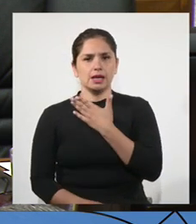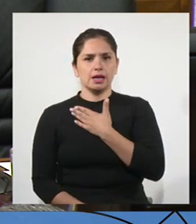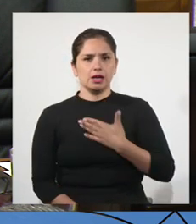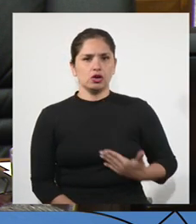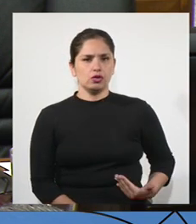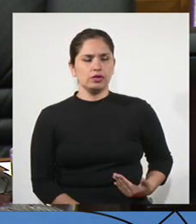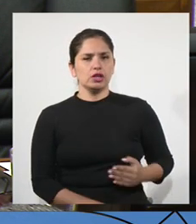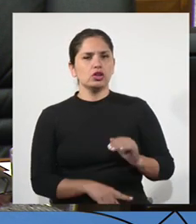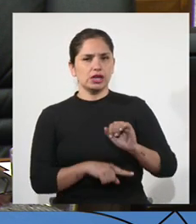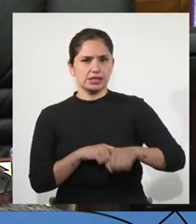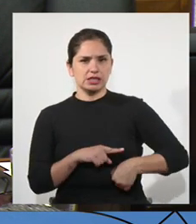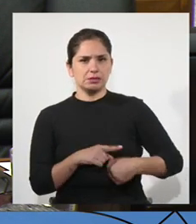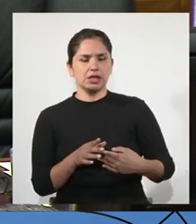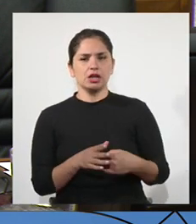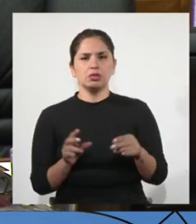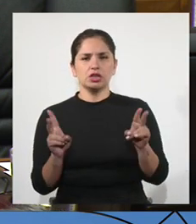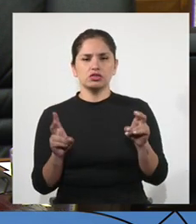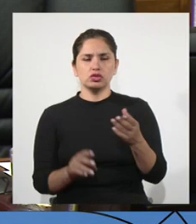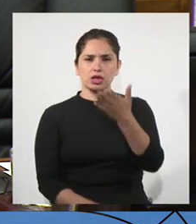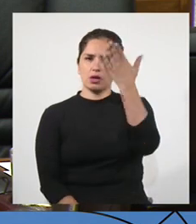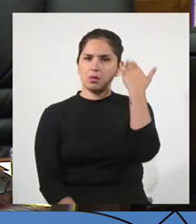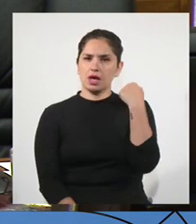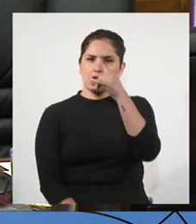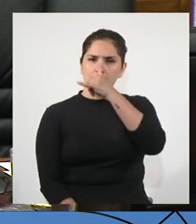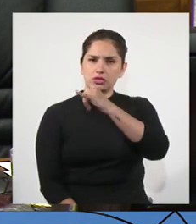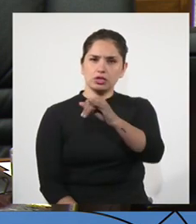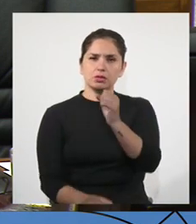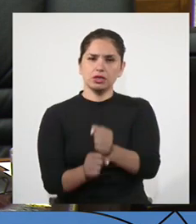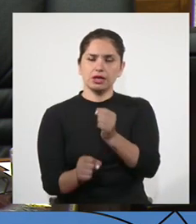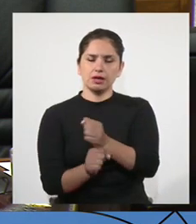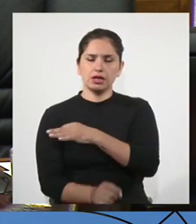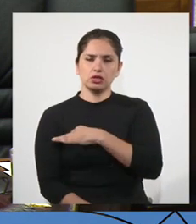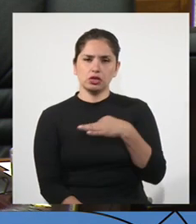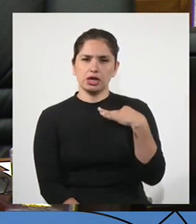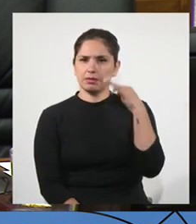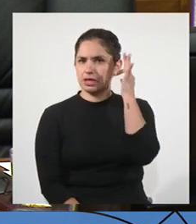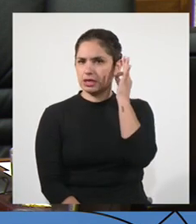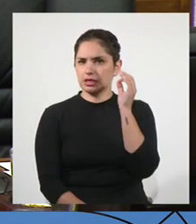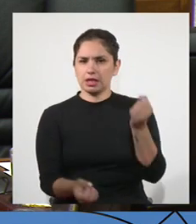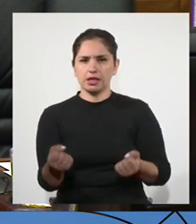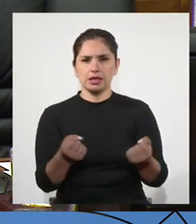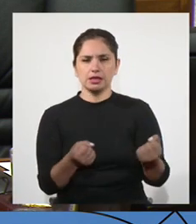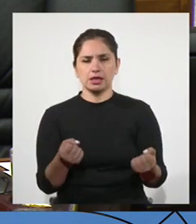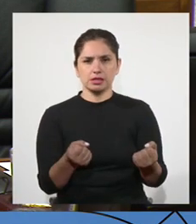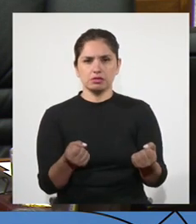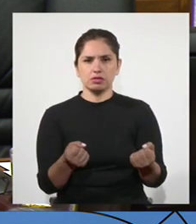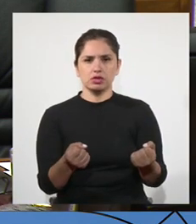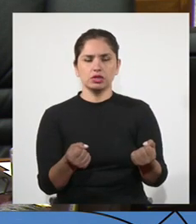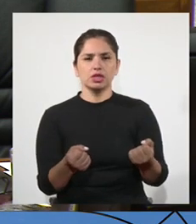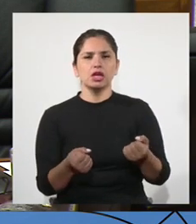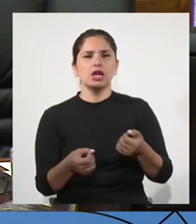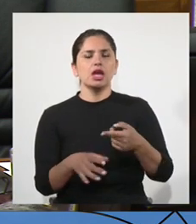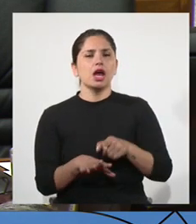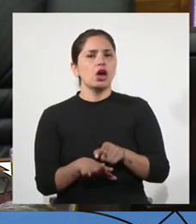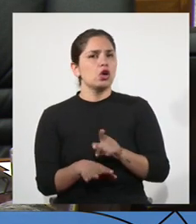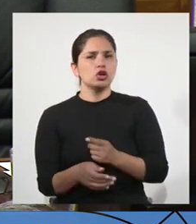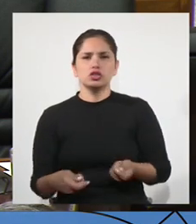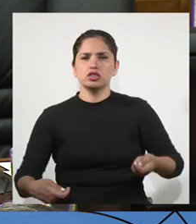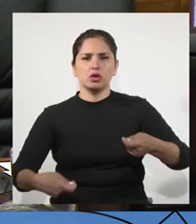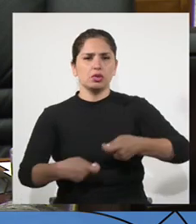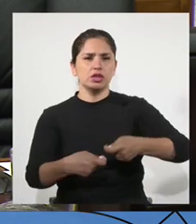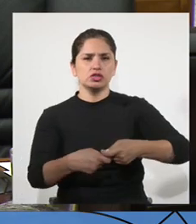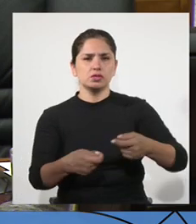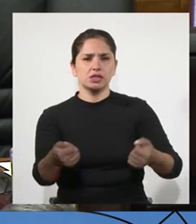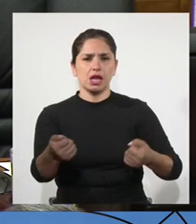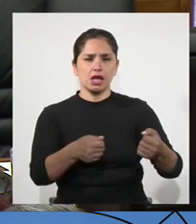que se refiere a un tema que hace un tiempo venimos trabajando con la ministra del Transporte. Hoy en día no se puede subsidiar el